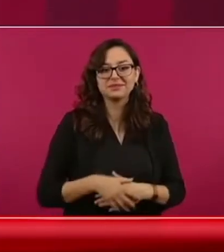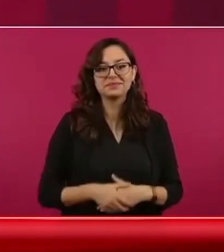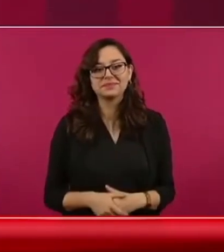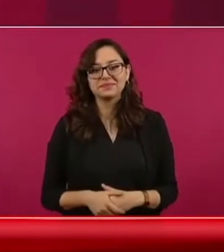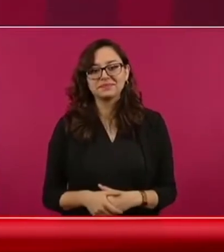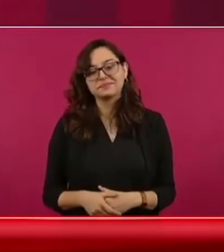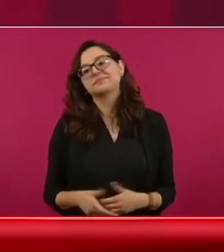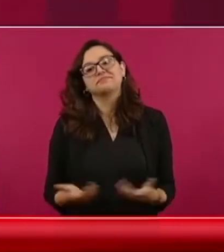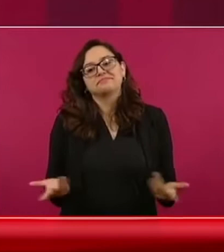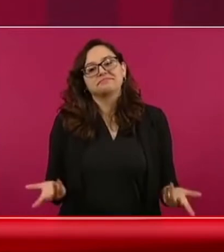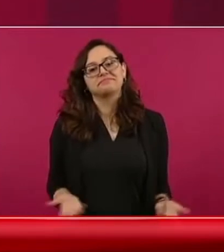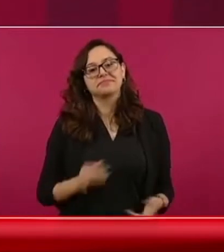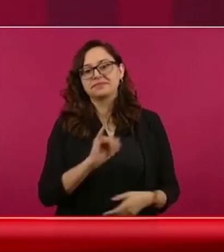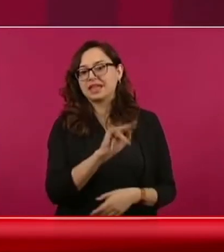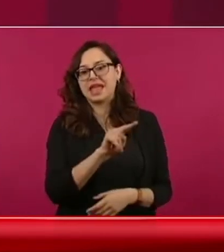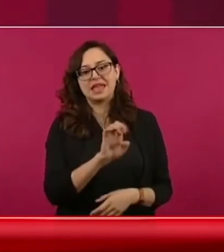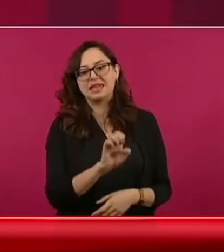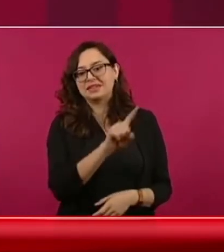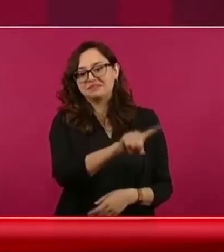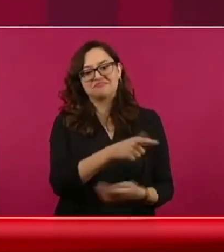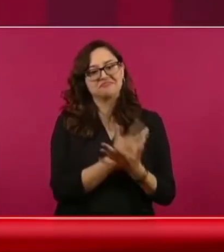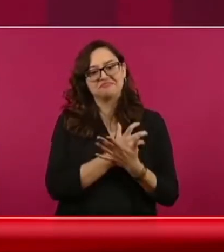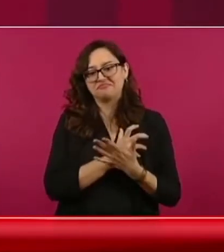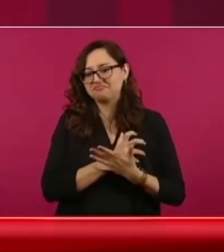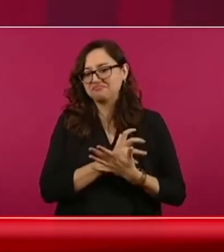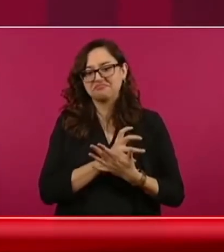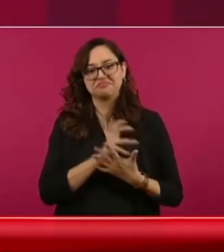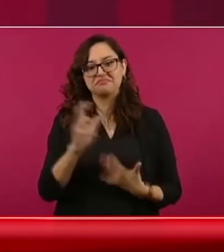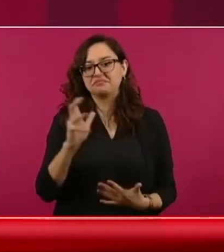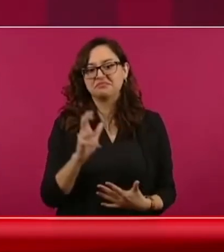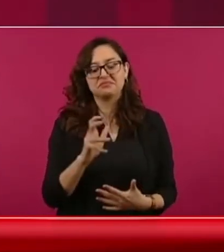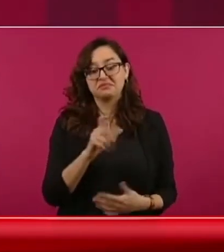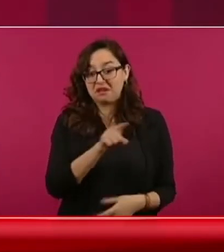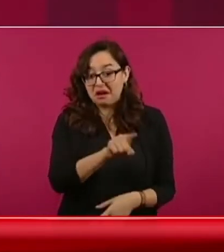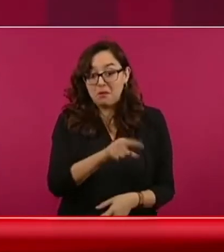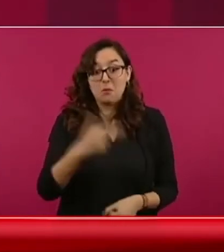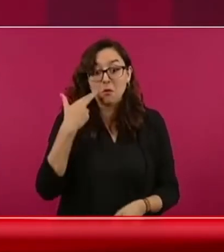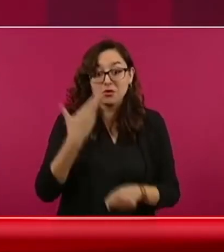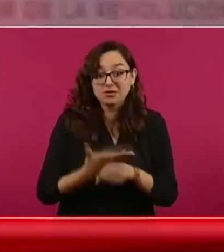extralimitarse, no le corresponde al INE